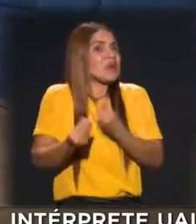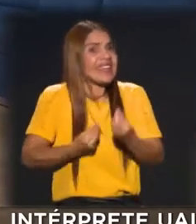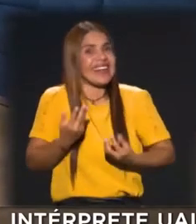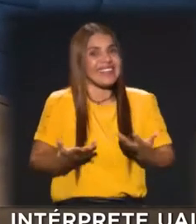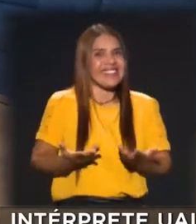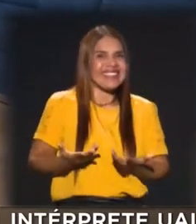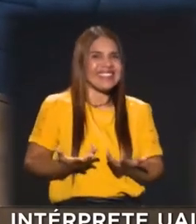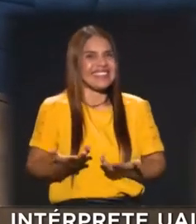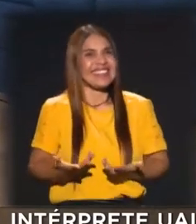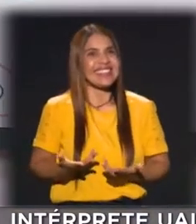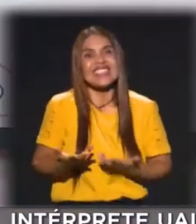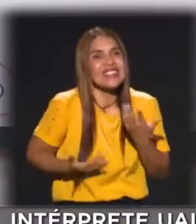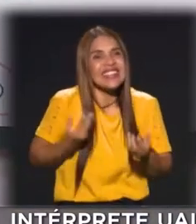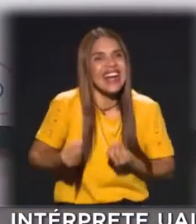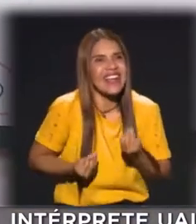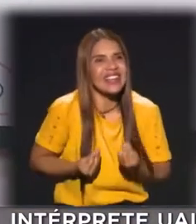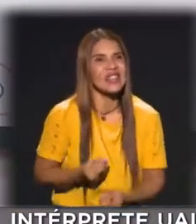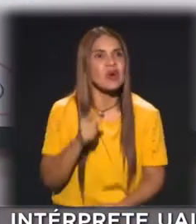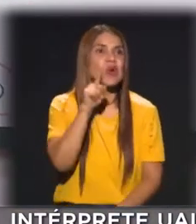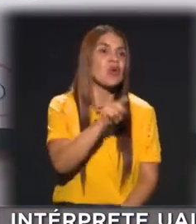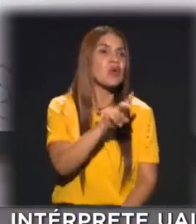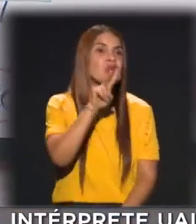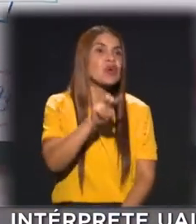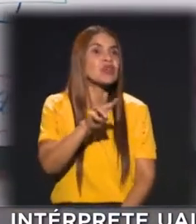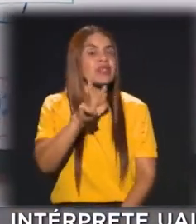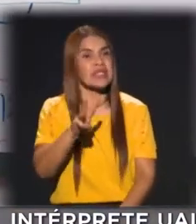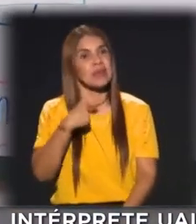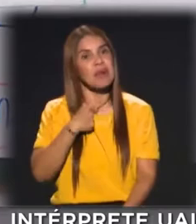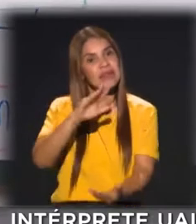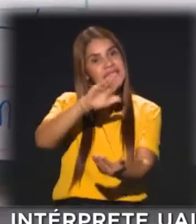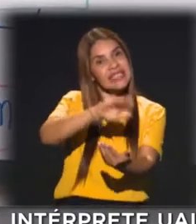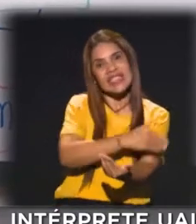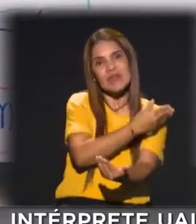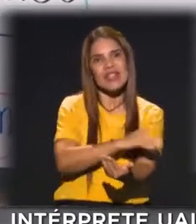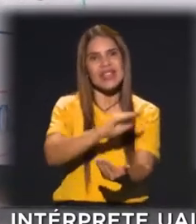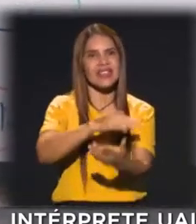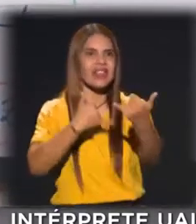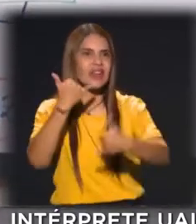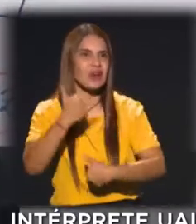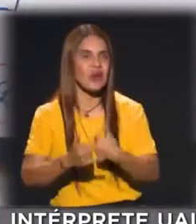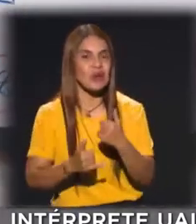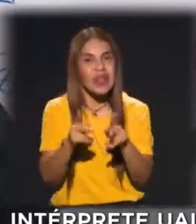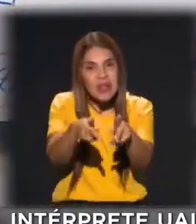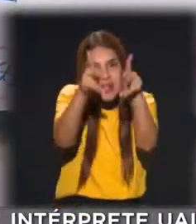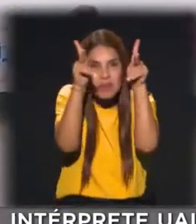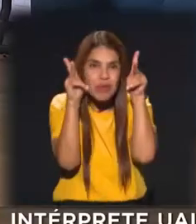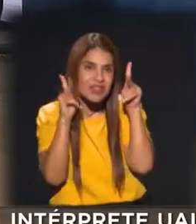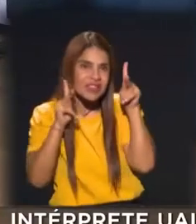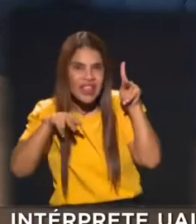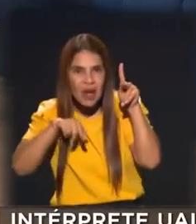Ay. Ay, ¿qué sigue? Un, dos, cantijuego, vamos a hacerlo en casita. ¿Cómo dice? Debajo de